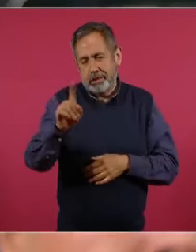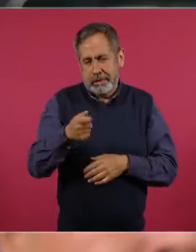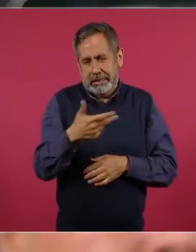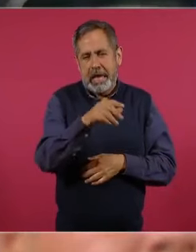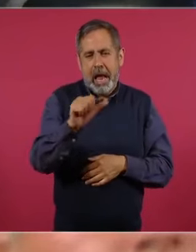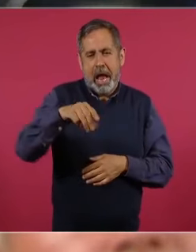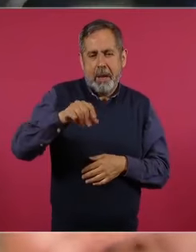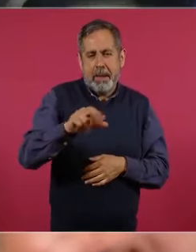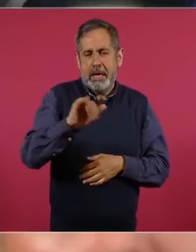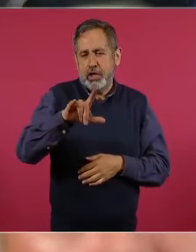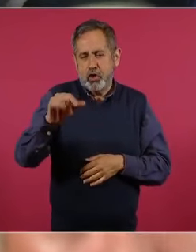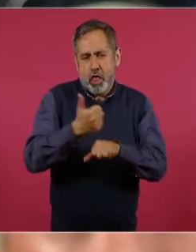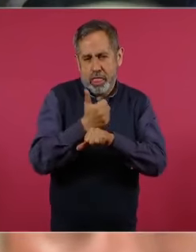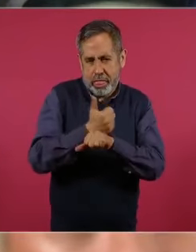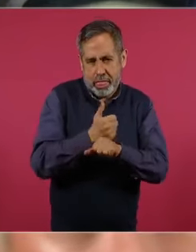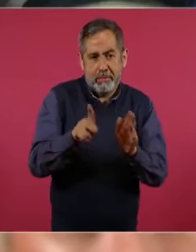Es que